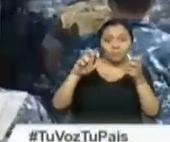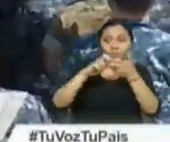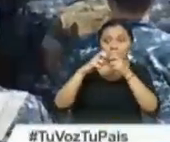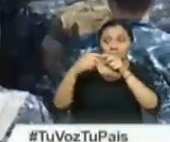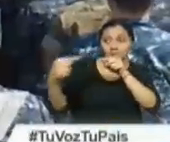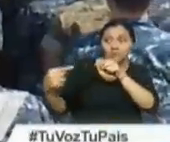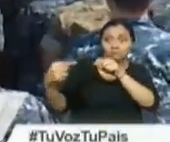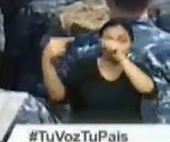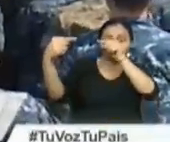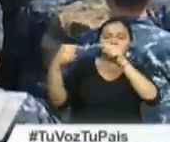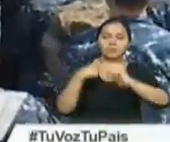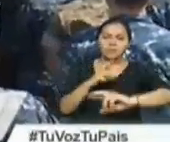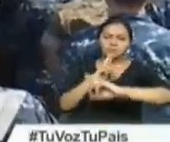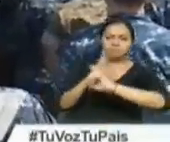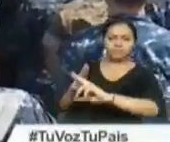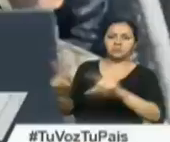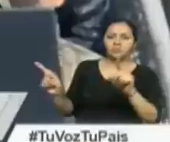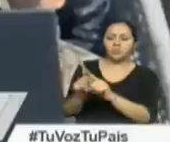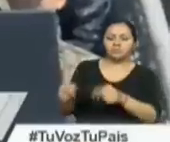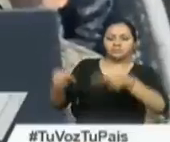régimen comunista.